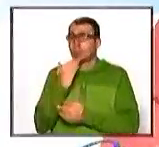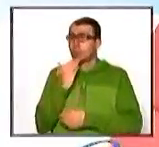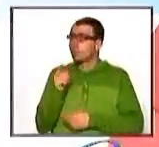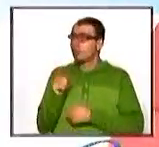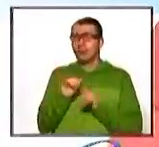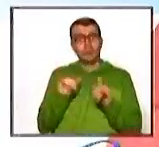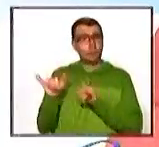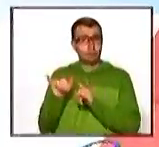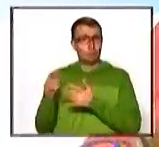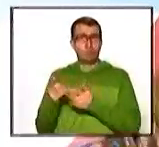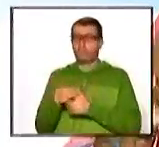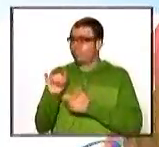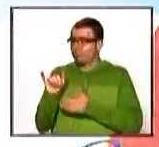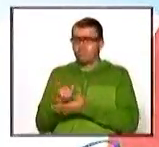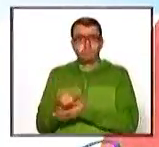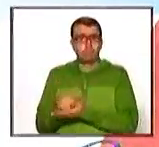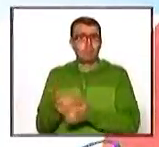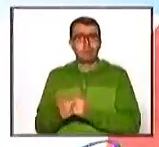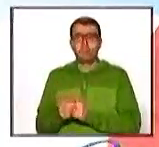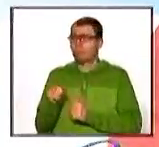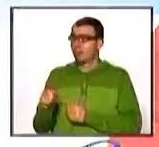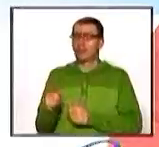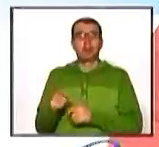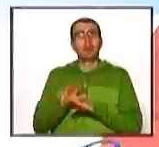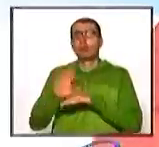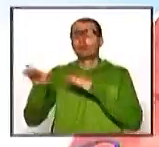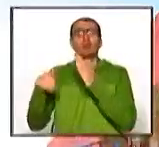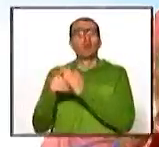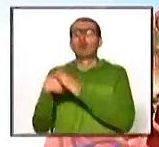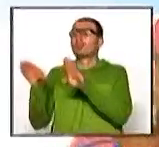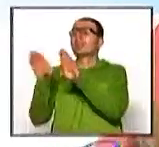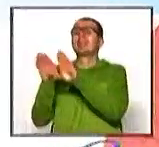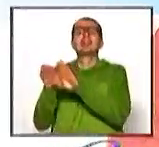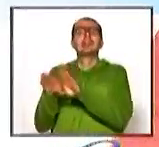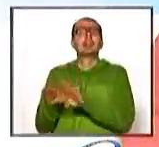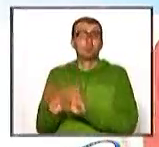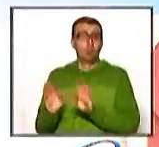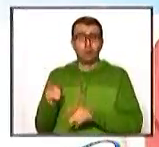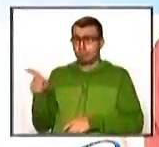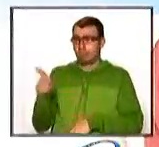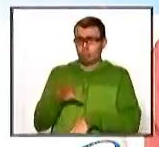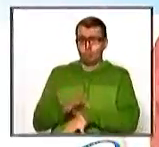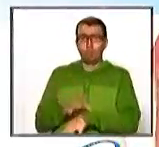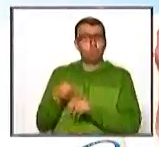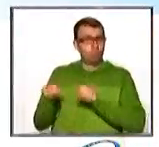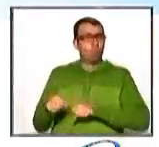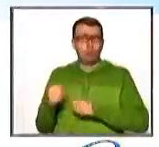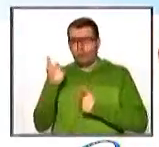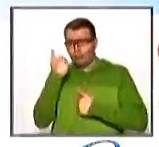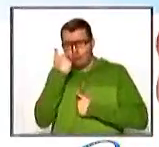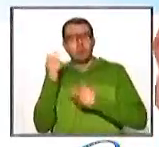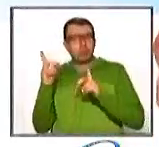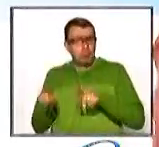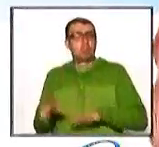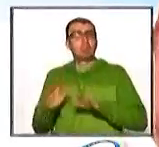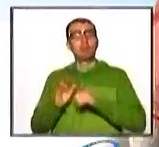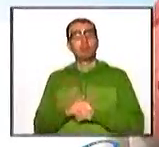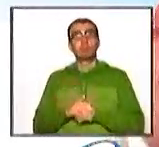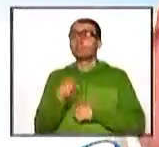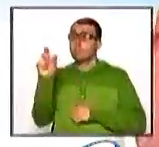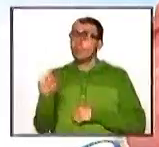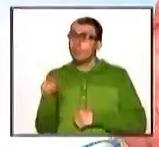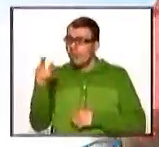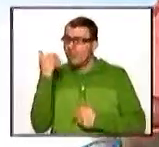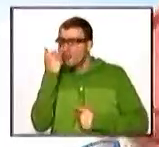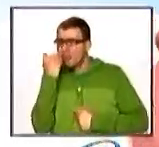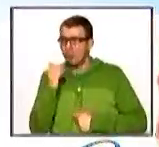ellos no orinaran, como si no les diera cánceres, como si ellos no se enfermaran. Entonces, al pobre paciente que estaba sentada,